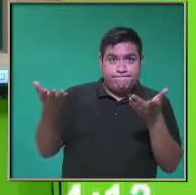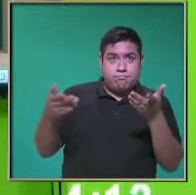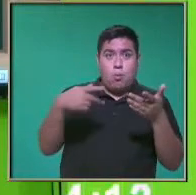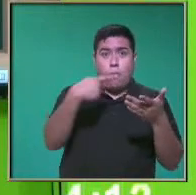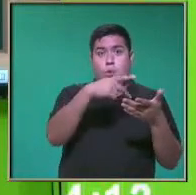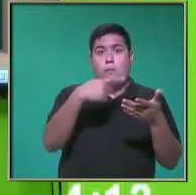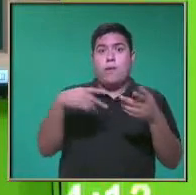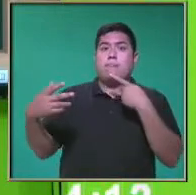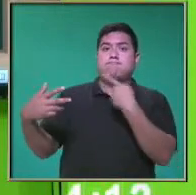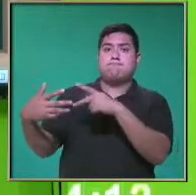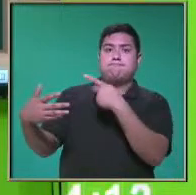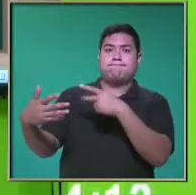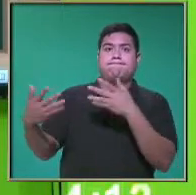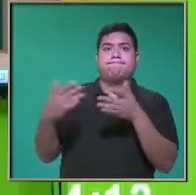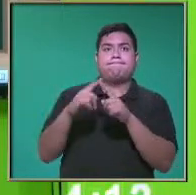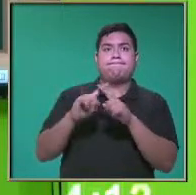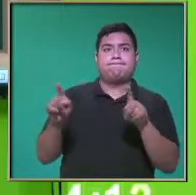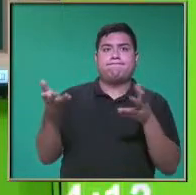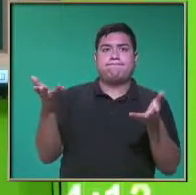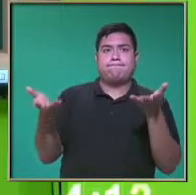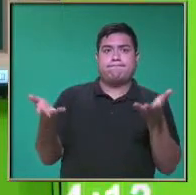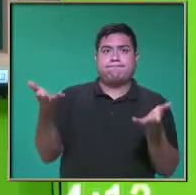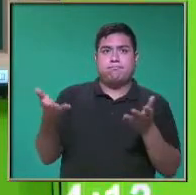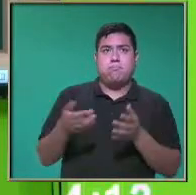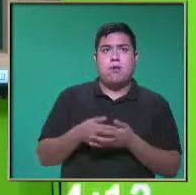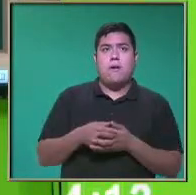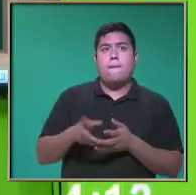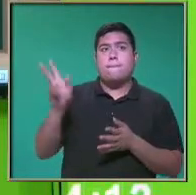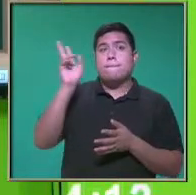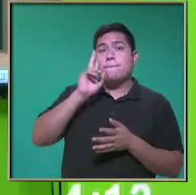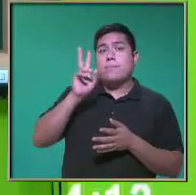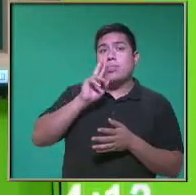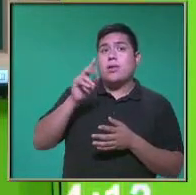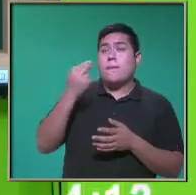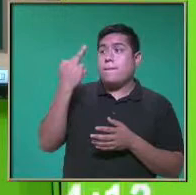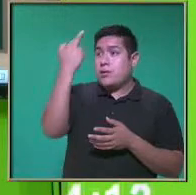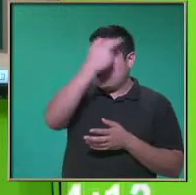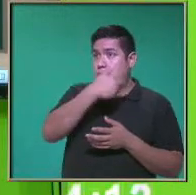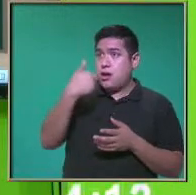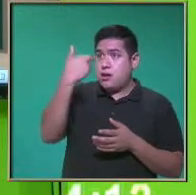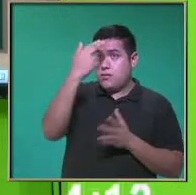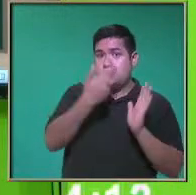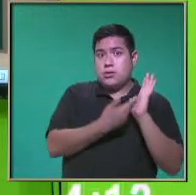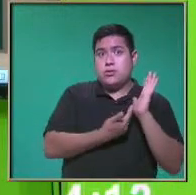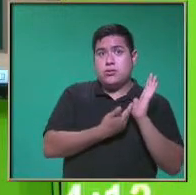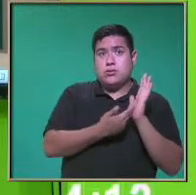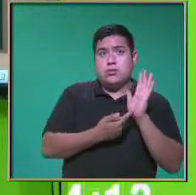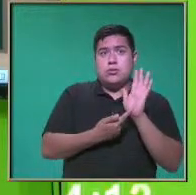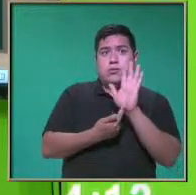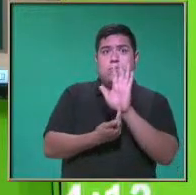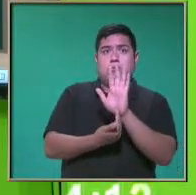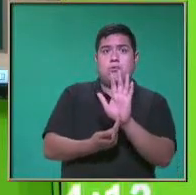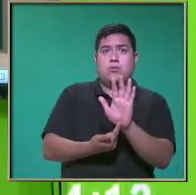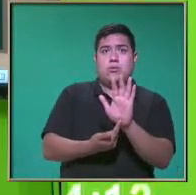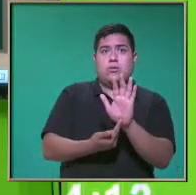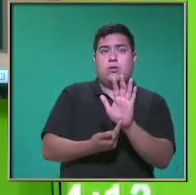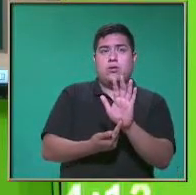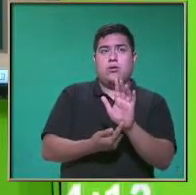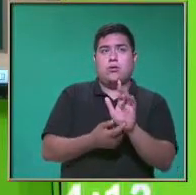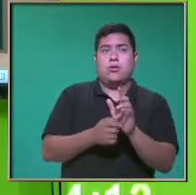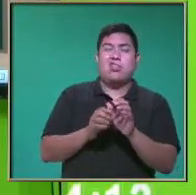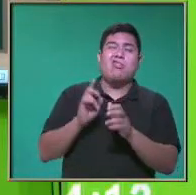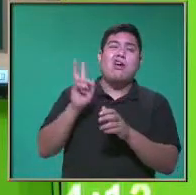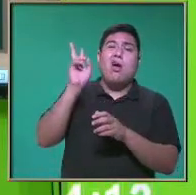características peculiares. So, if you watch all the images, try to identify which are the fables.